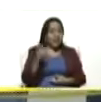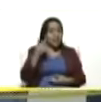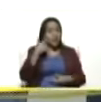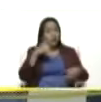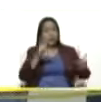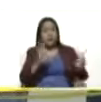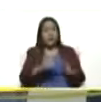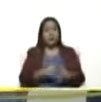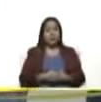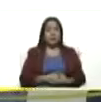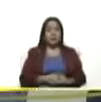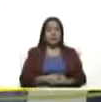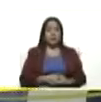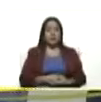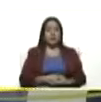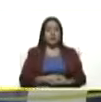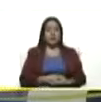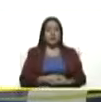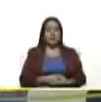Con yodo.